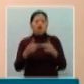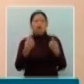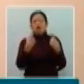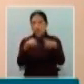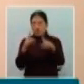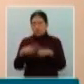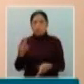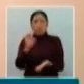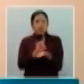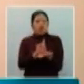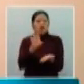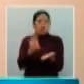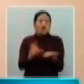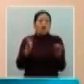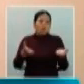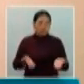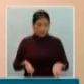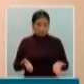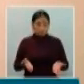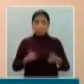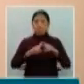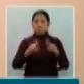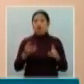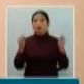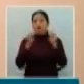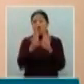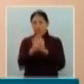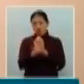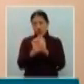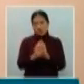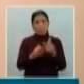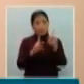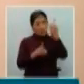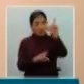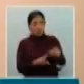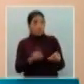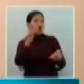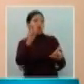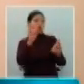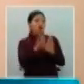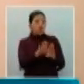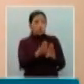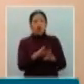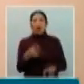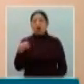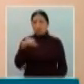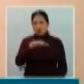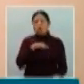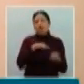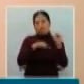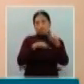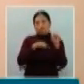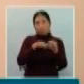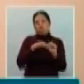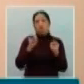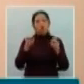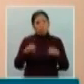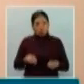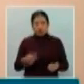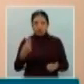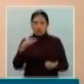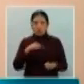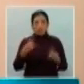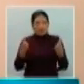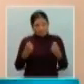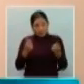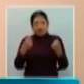diferentes discapacidades, ¿no? Entonces, por ejemplo, para una persona sorda, nosotros sí podemos, vamos a